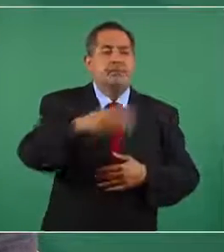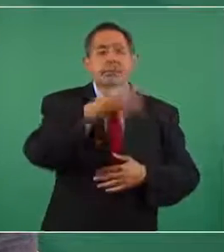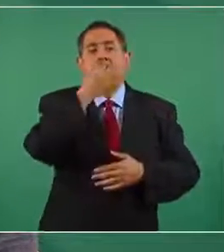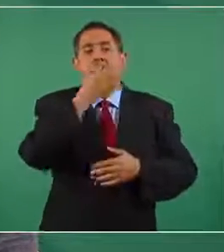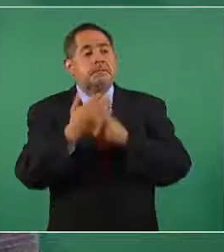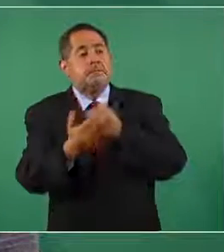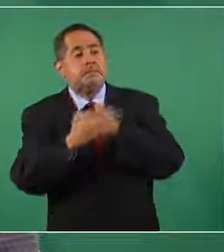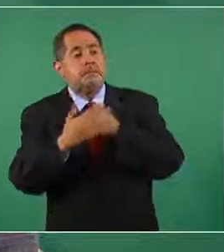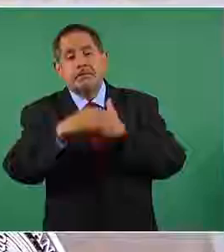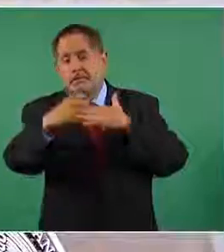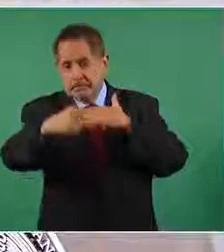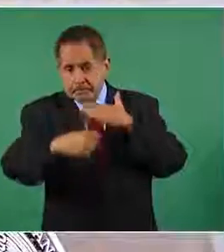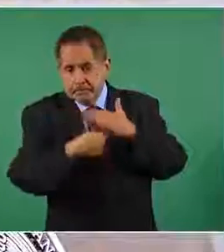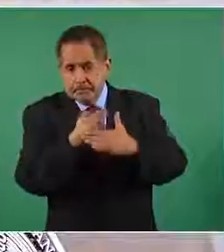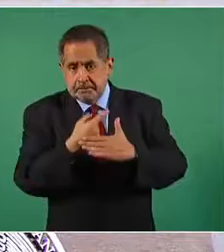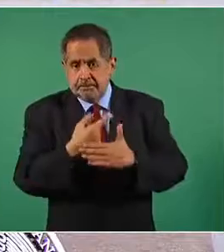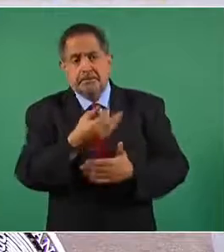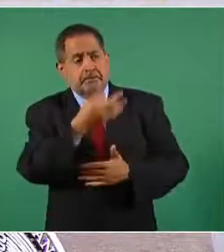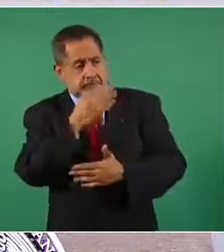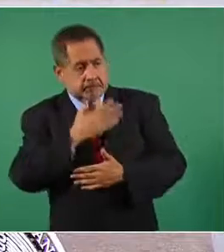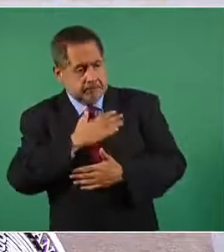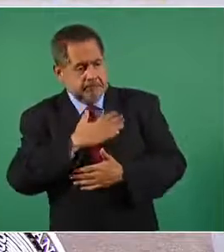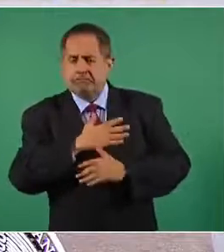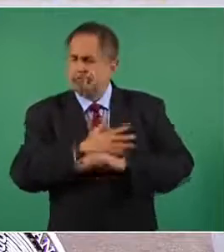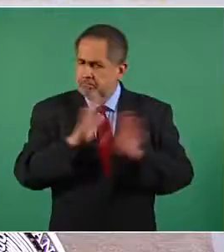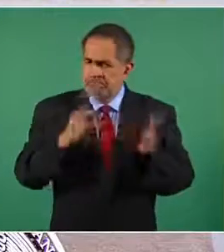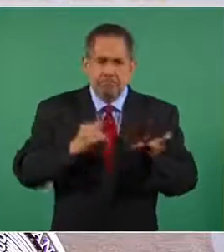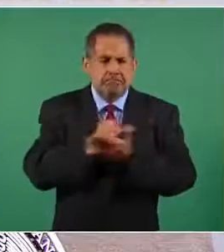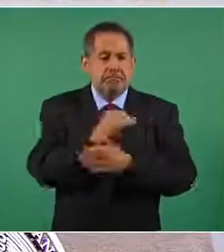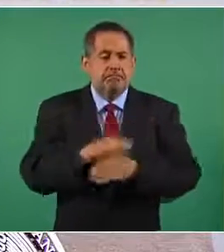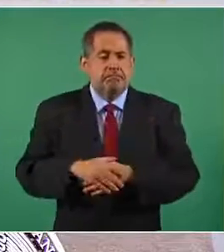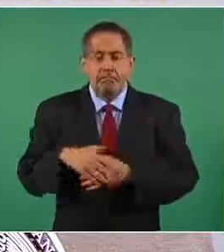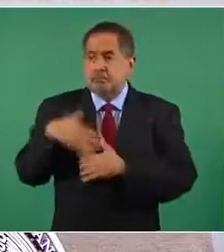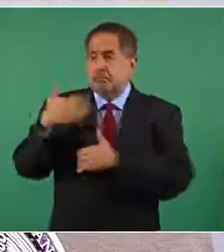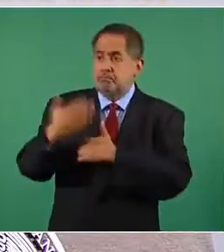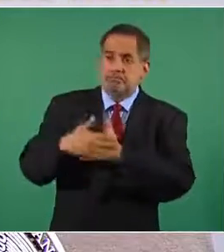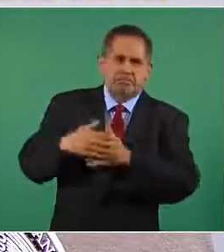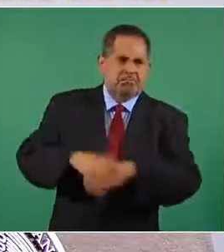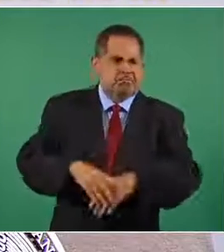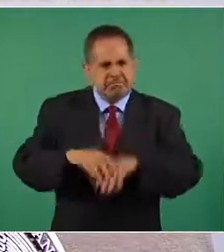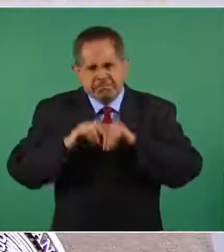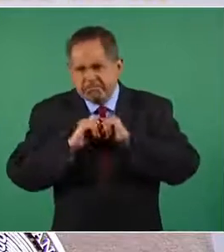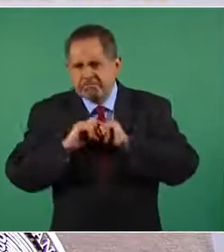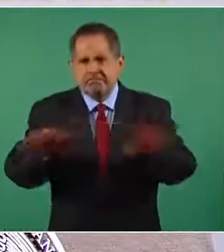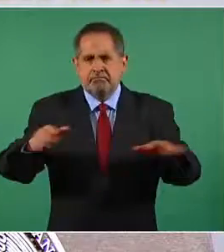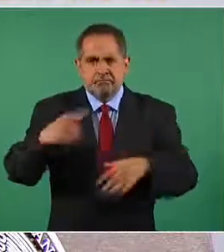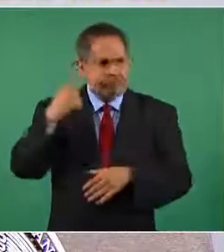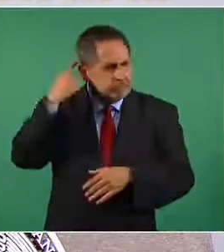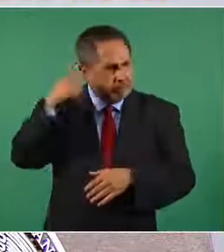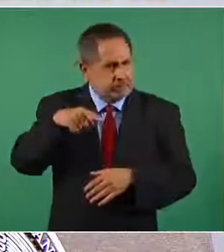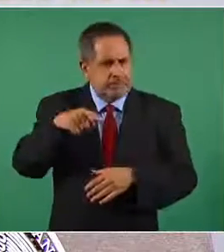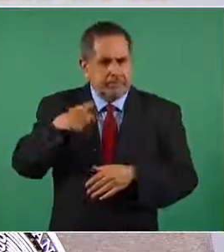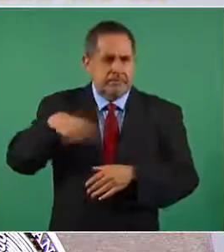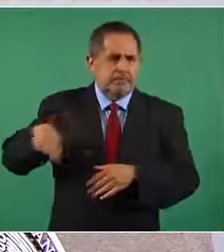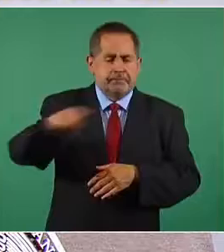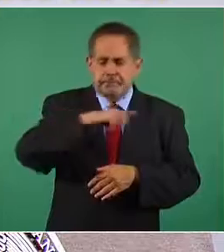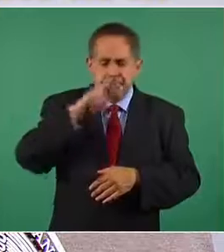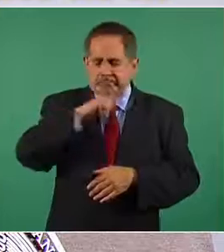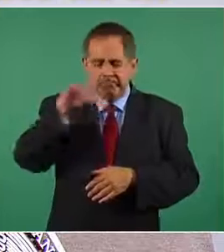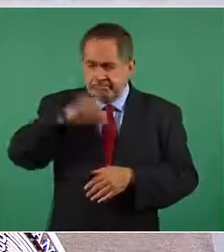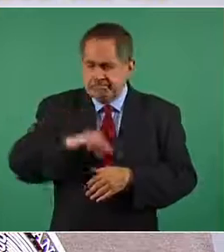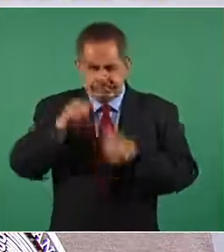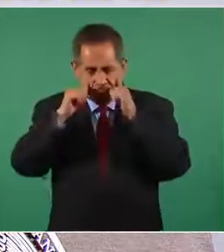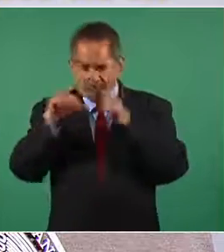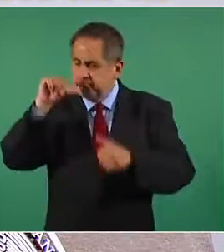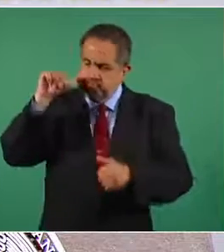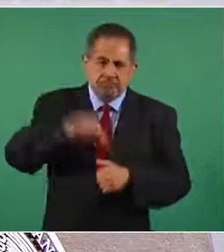nos hagan saber esto. En breve se va a tener una expresión mayor de la comunicación para que esto sea de inmediato atendido